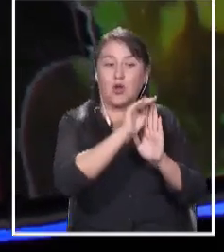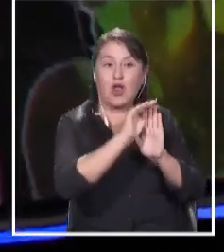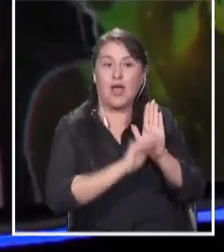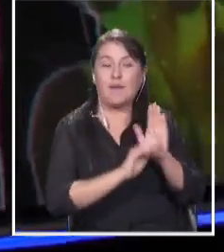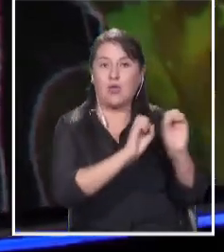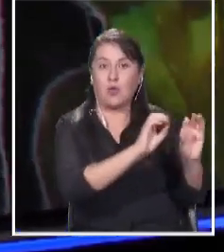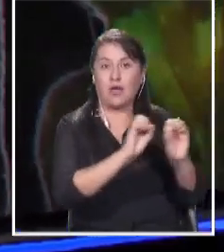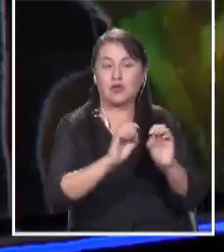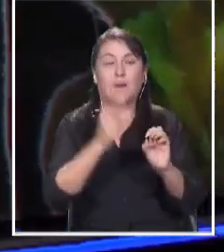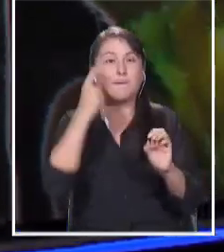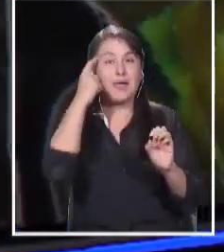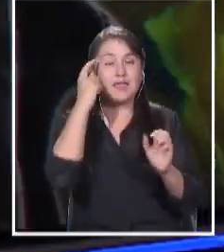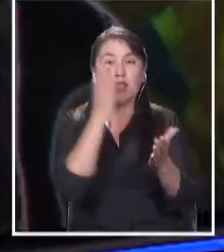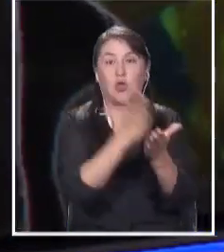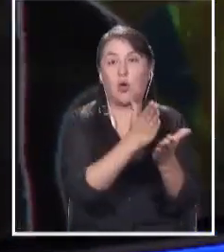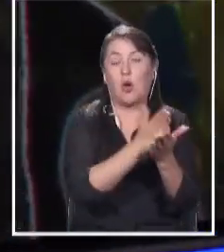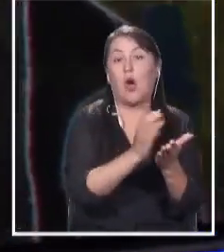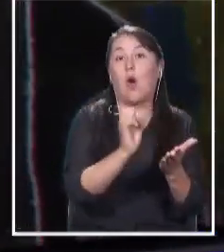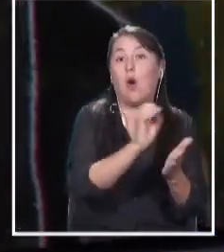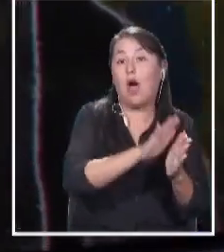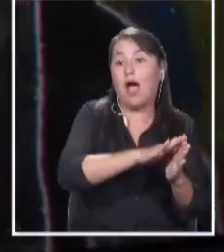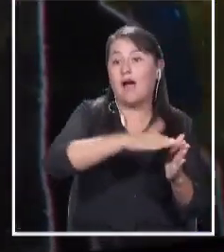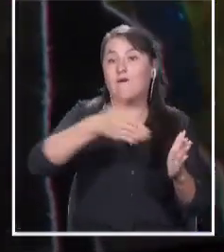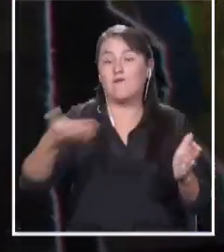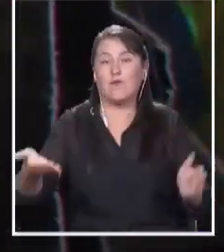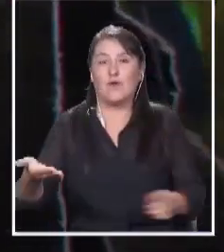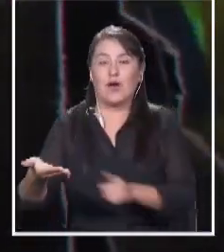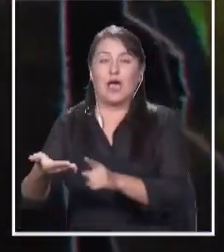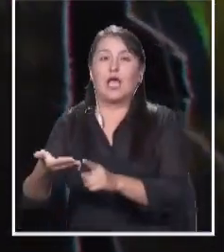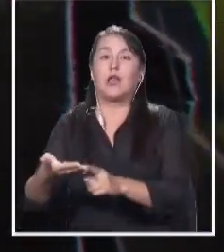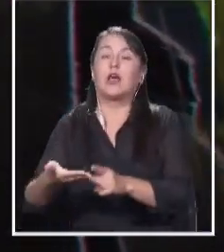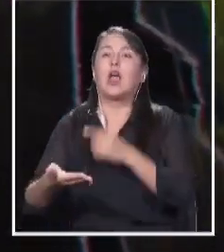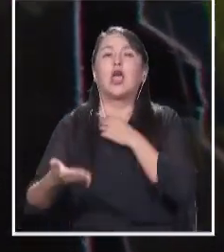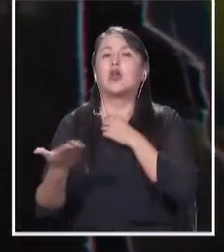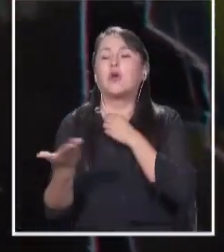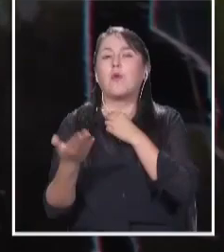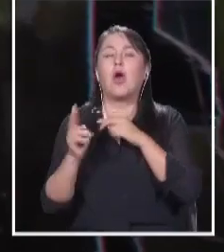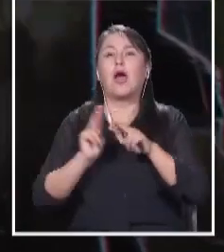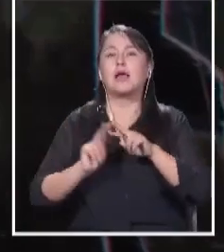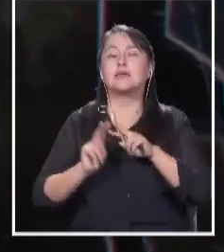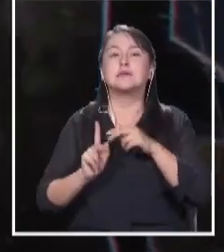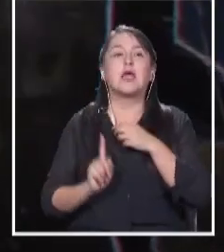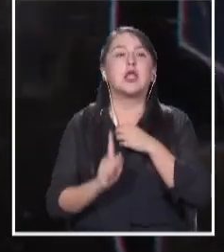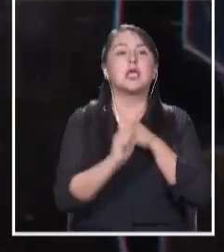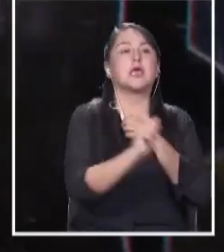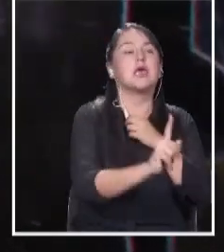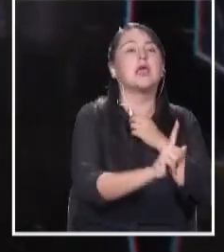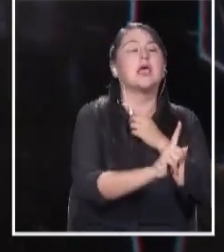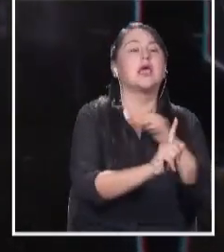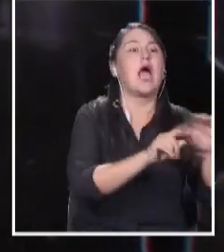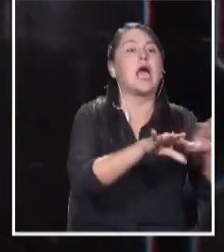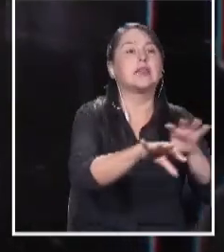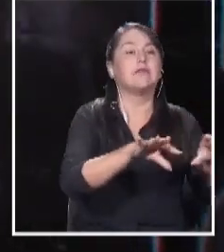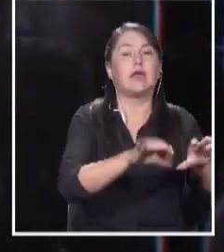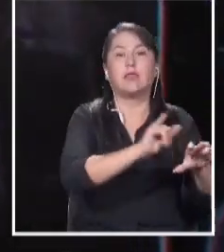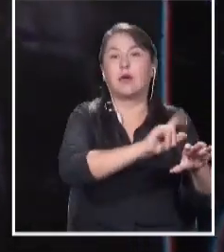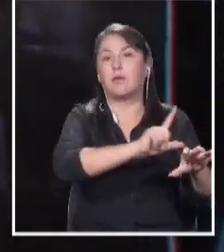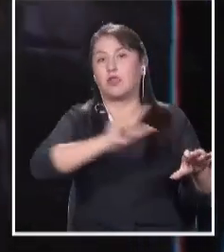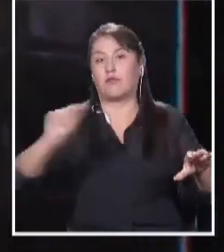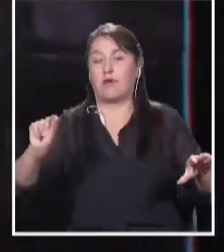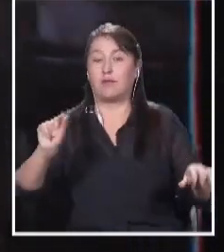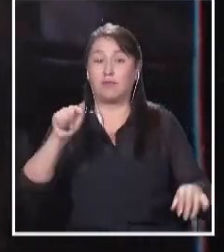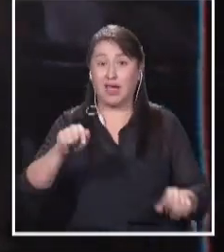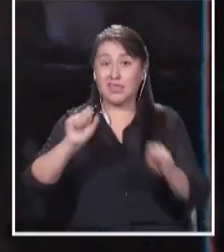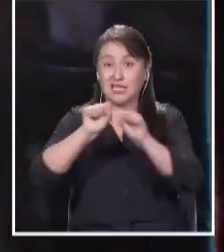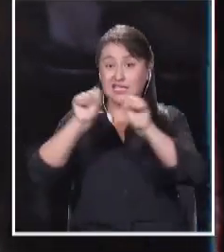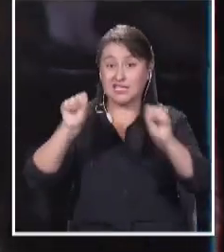las escuelas o hacerlo fuera, que siempre pensamos que es llegar y hacer la actividad e irnos a casa. Y ya hemos visto que ese sistema no está funcionando